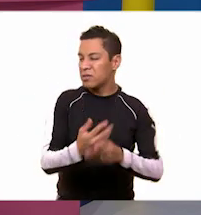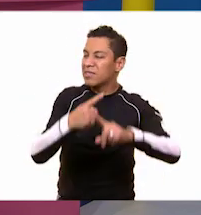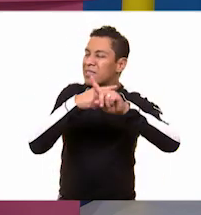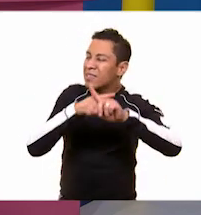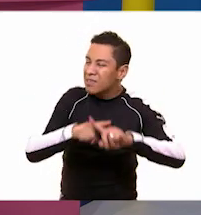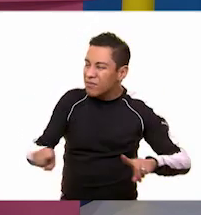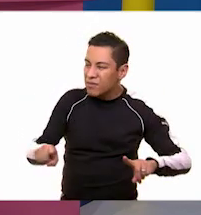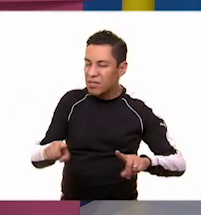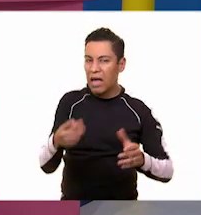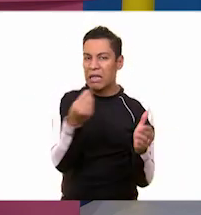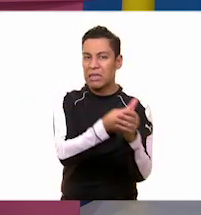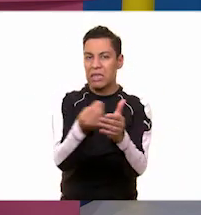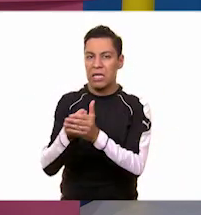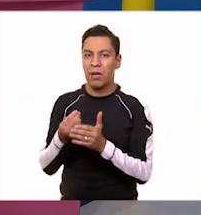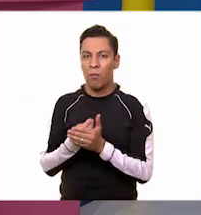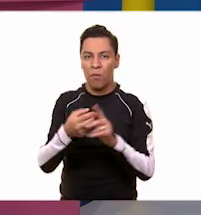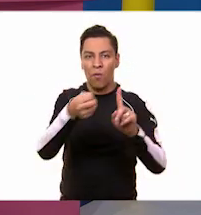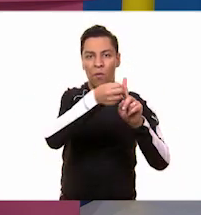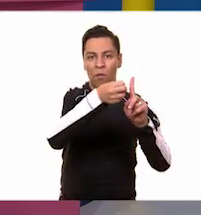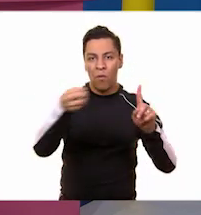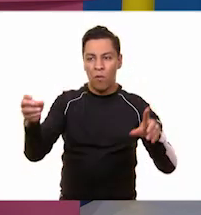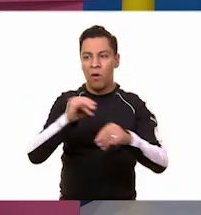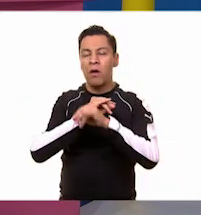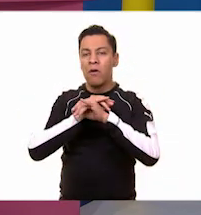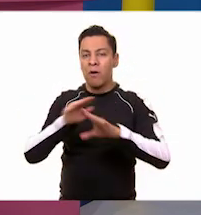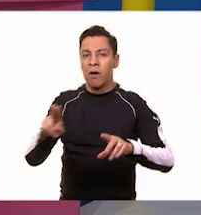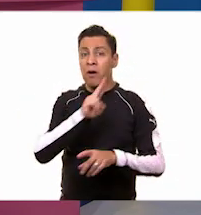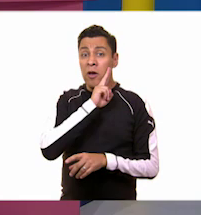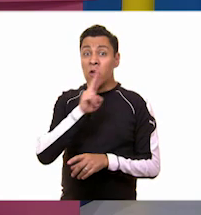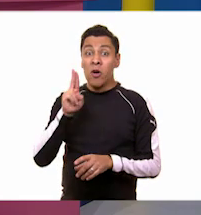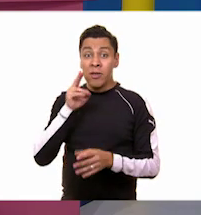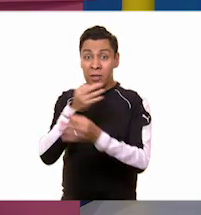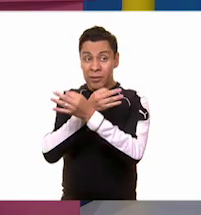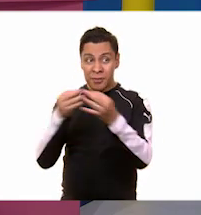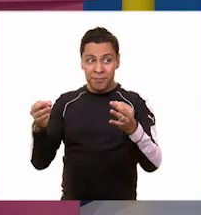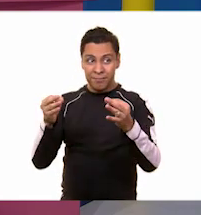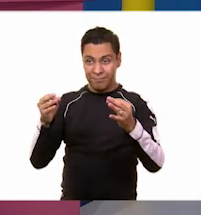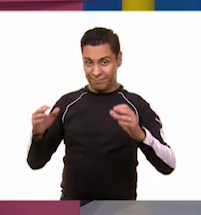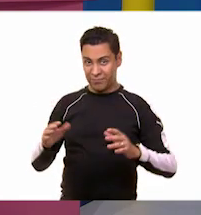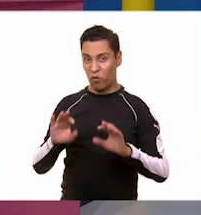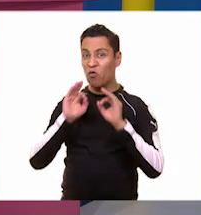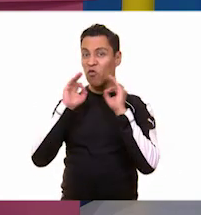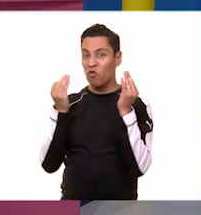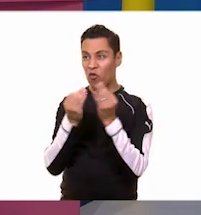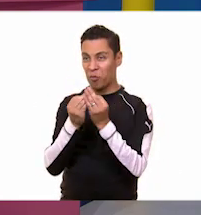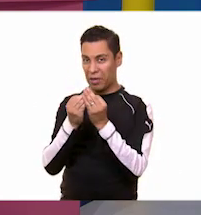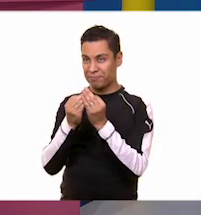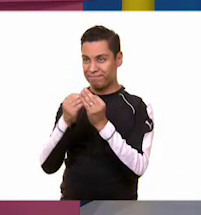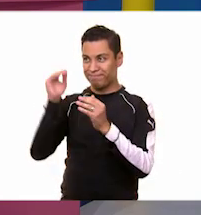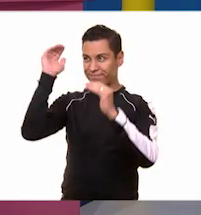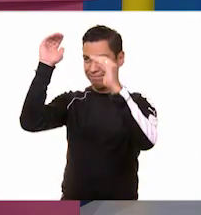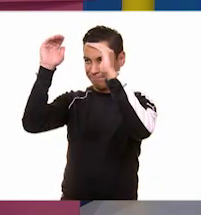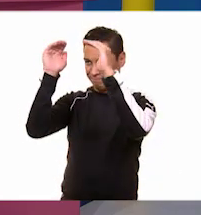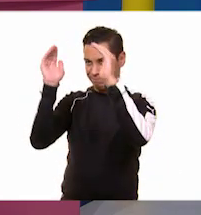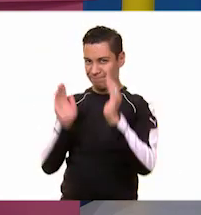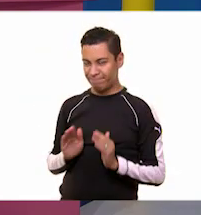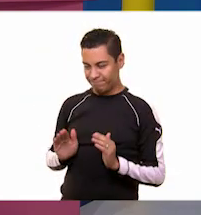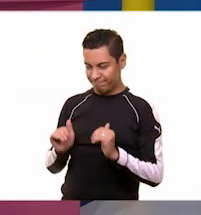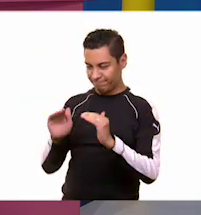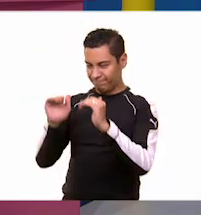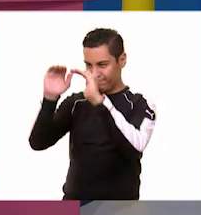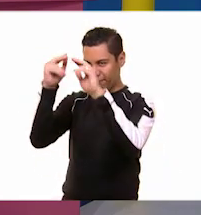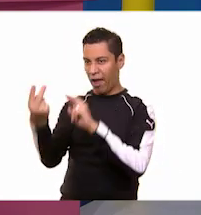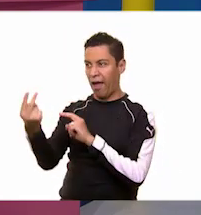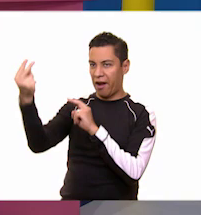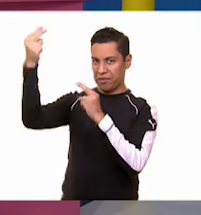forma, al tipo de estructura para recibir noticias, que tiene forma de pirámide, pero al revés, está invertida.